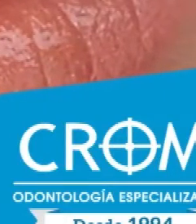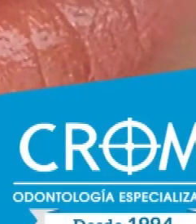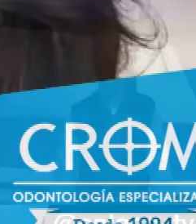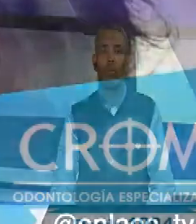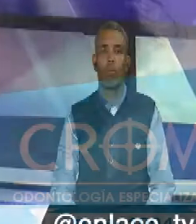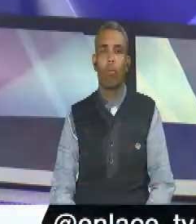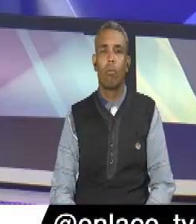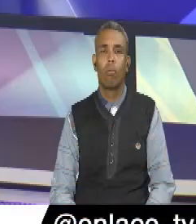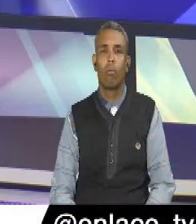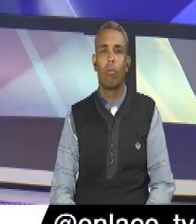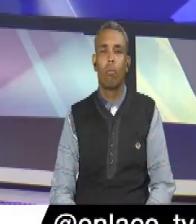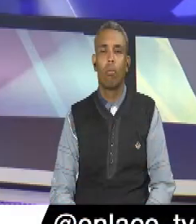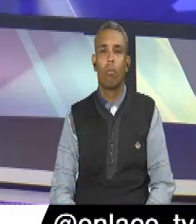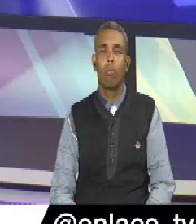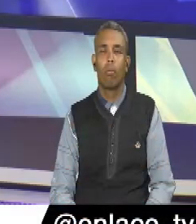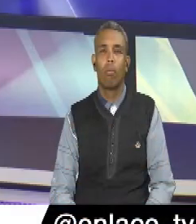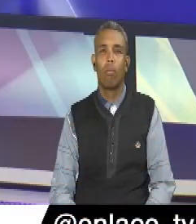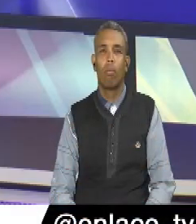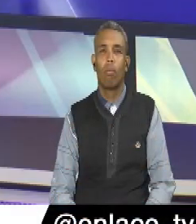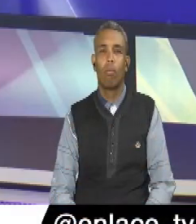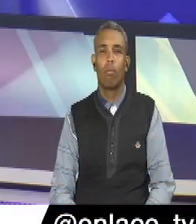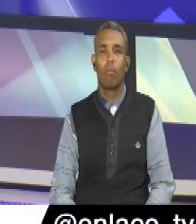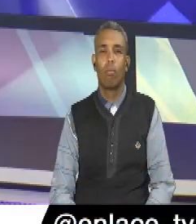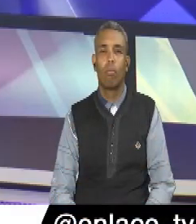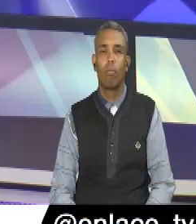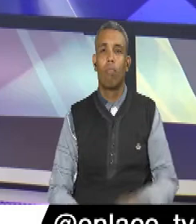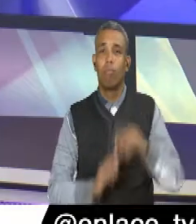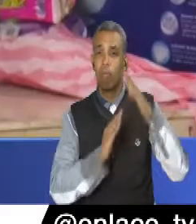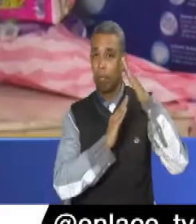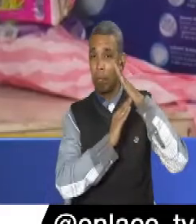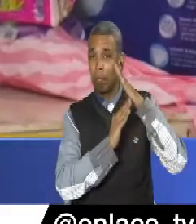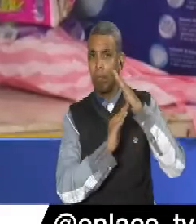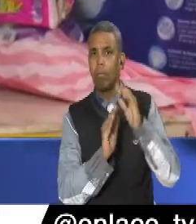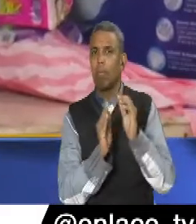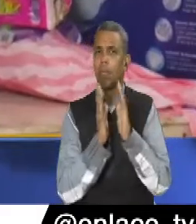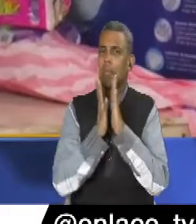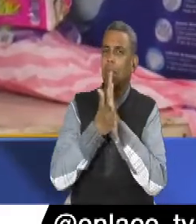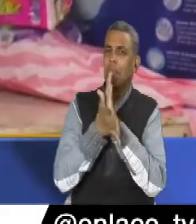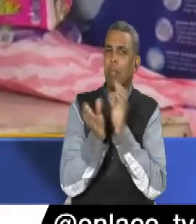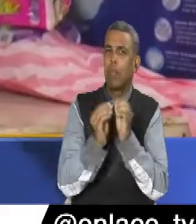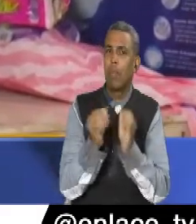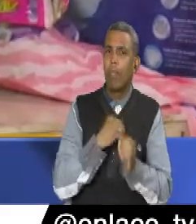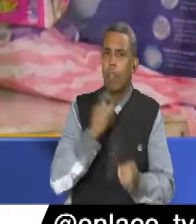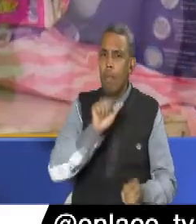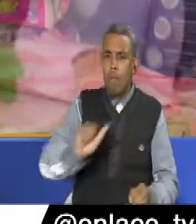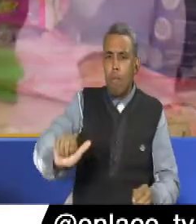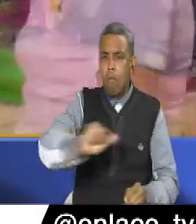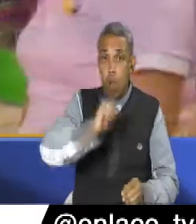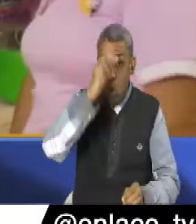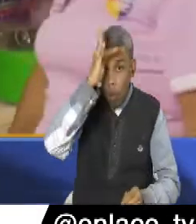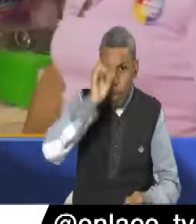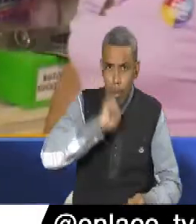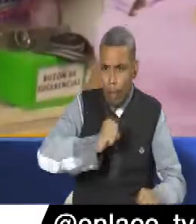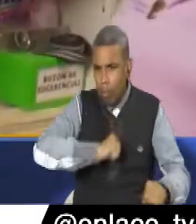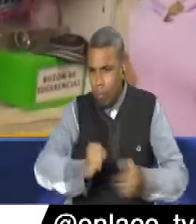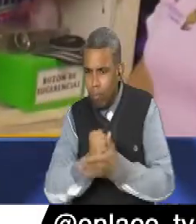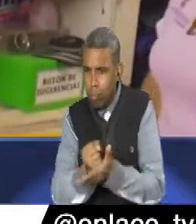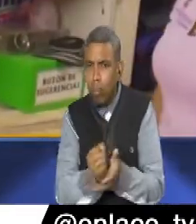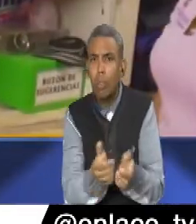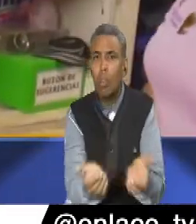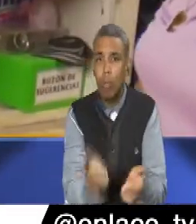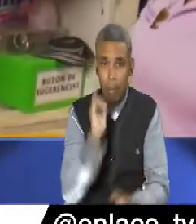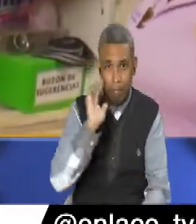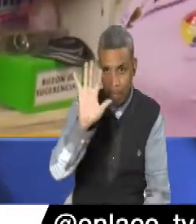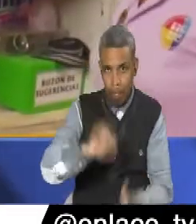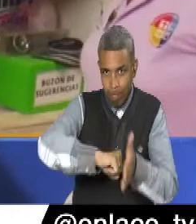Especializada. Y espera al volver de la pausa información sobre las damas voluntarias del Hospital Regional en la sección Buenas Noticias.